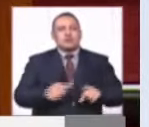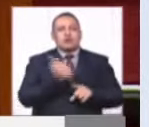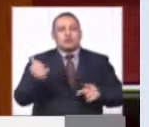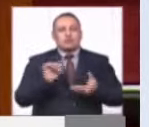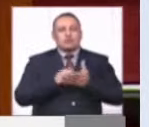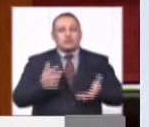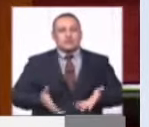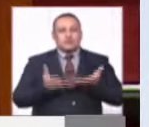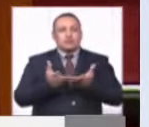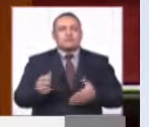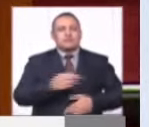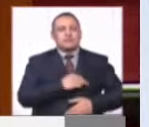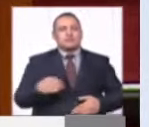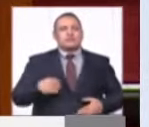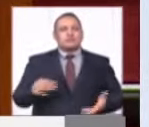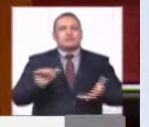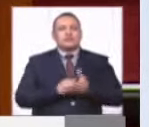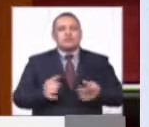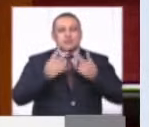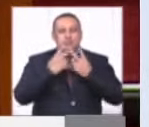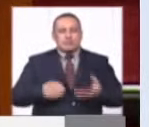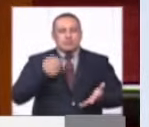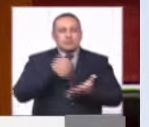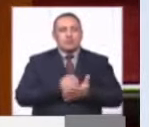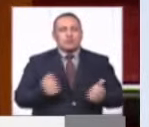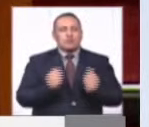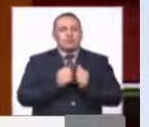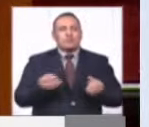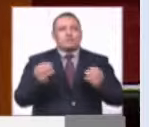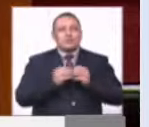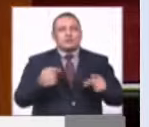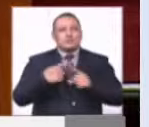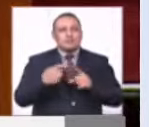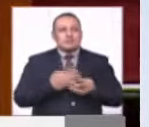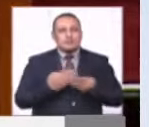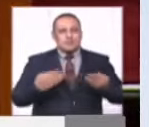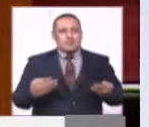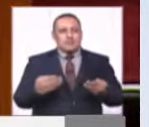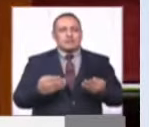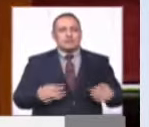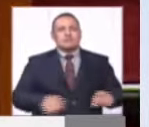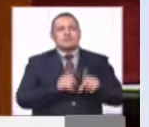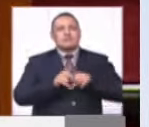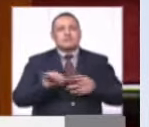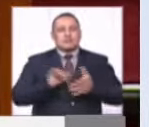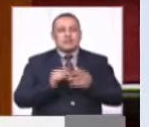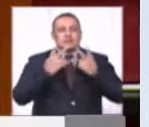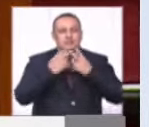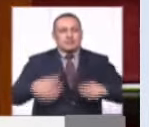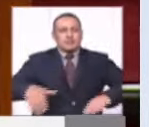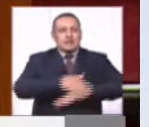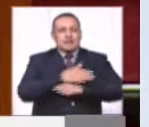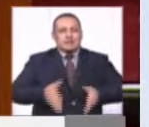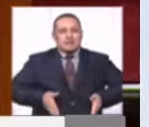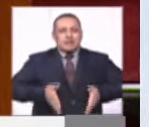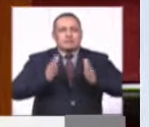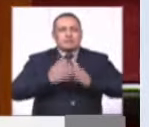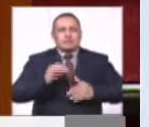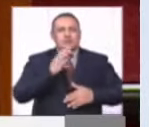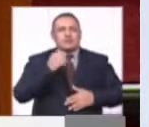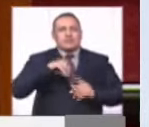traslado al ministro de Transporte son los depósitos de excedentes de material DEM que se encuentran en el trayecto de la